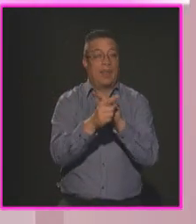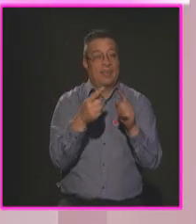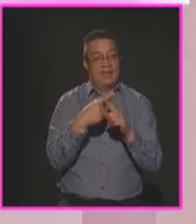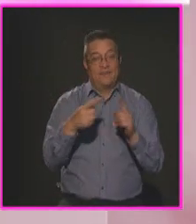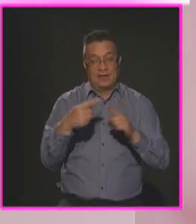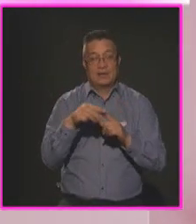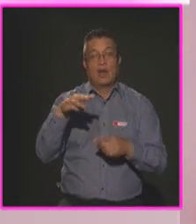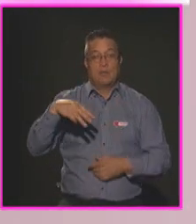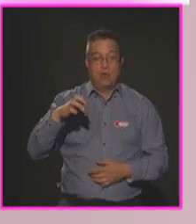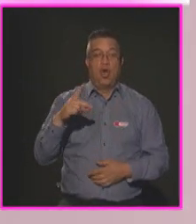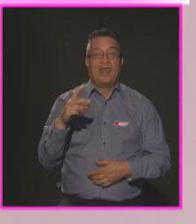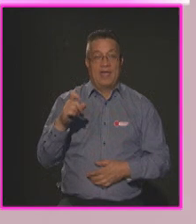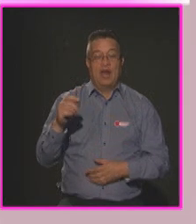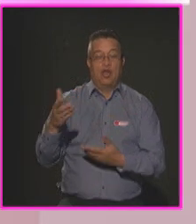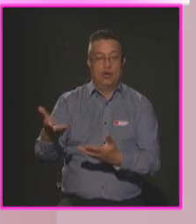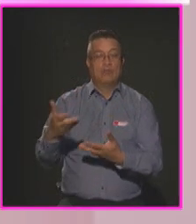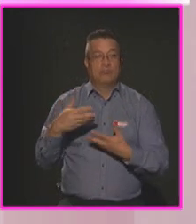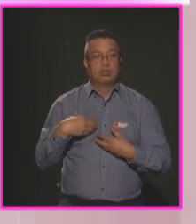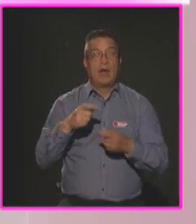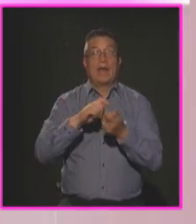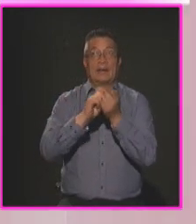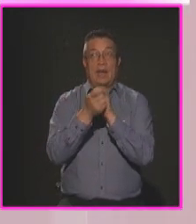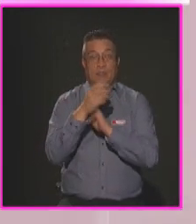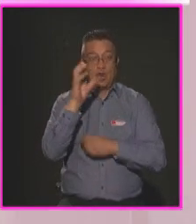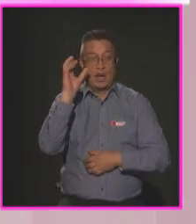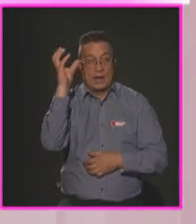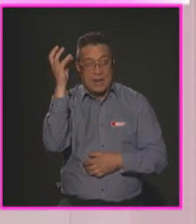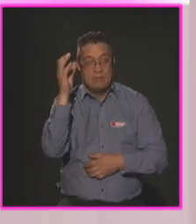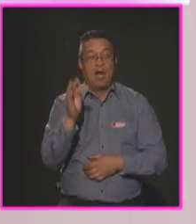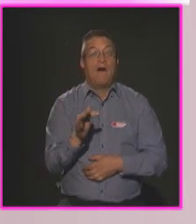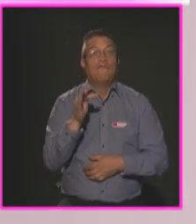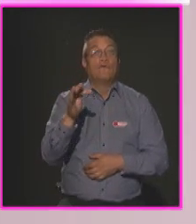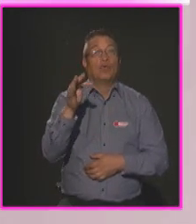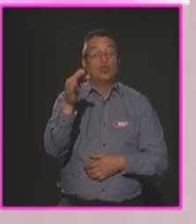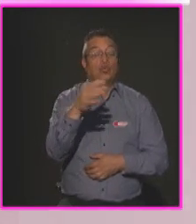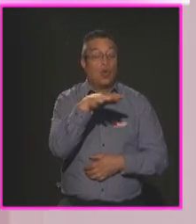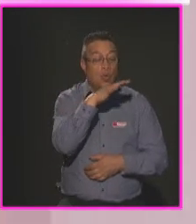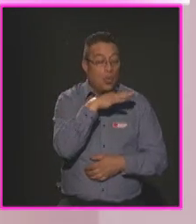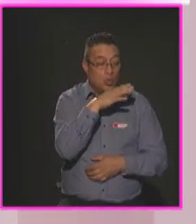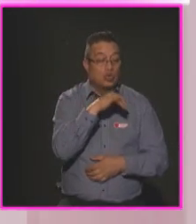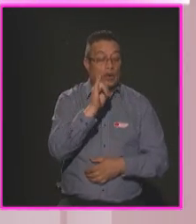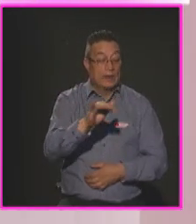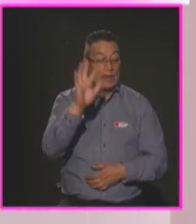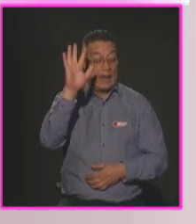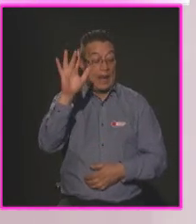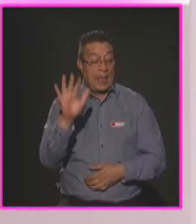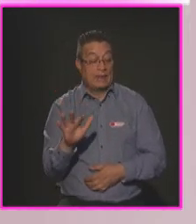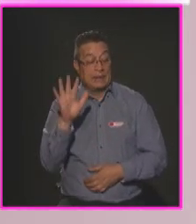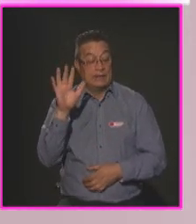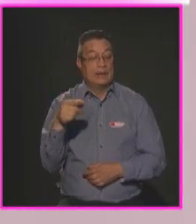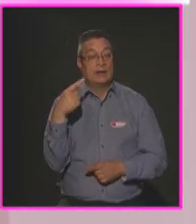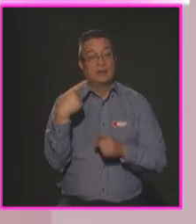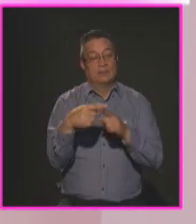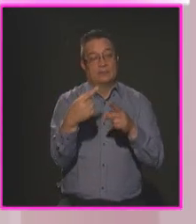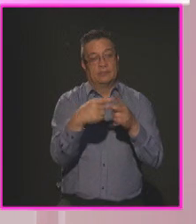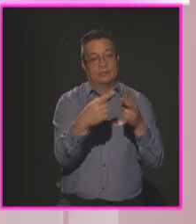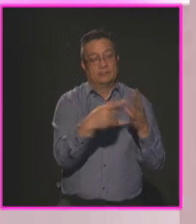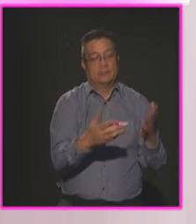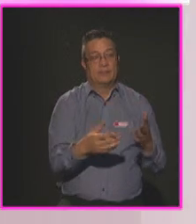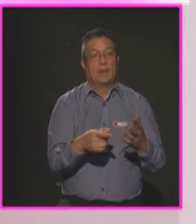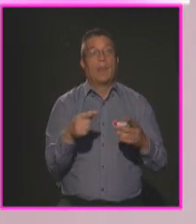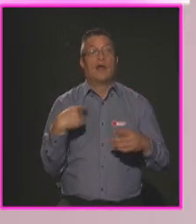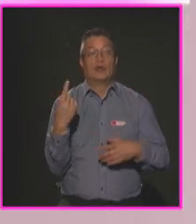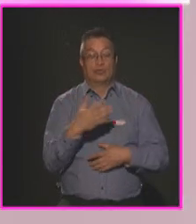da el modelo, considerando cambio climático, futuros consumos y las características de la cuenca propiamente tal. Estamos